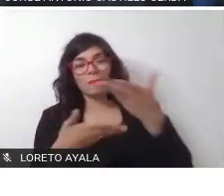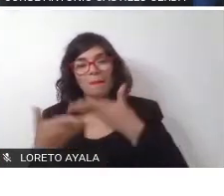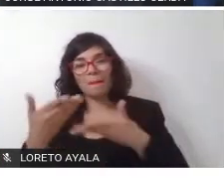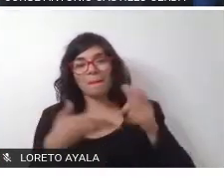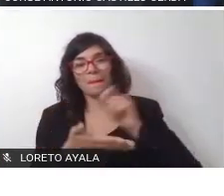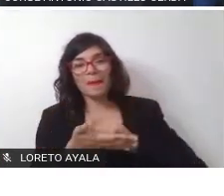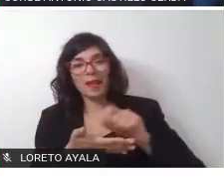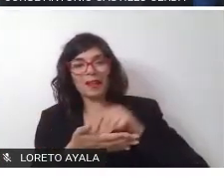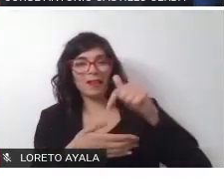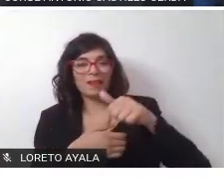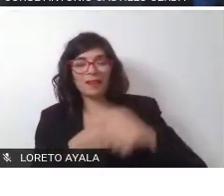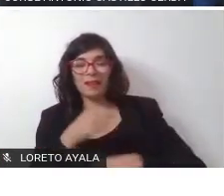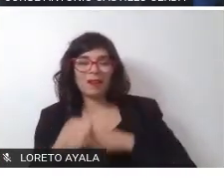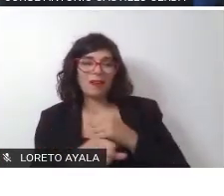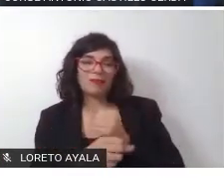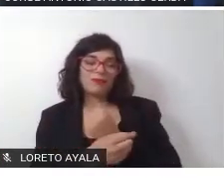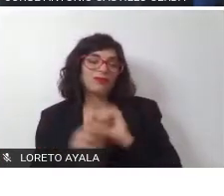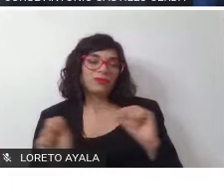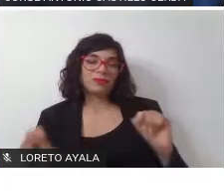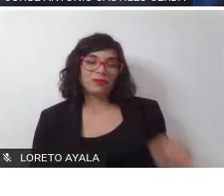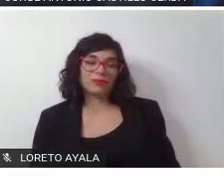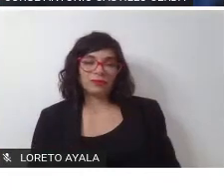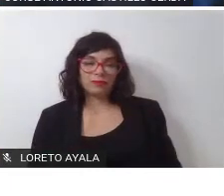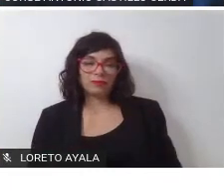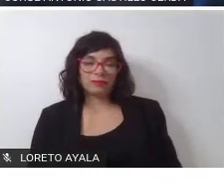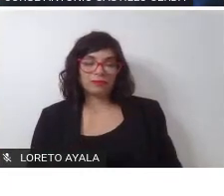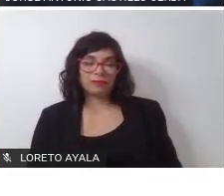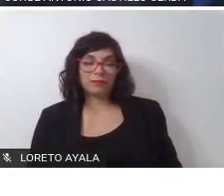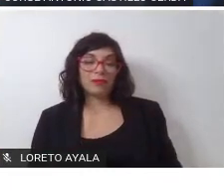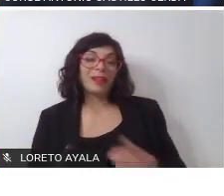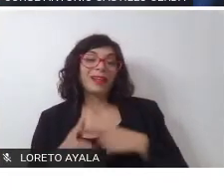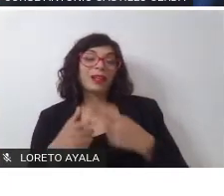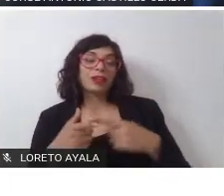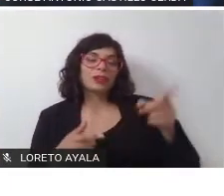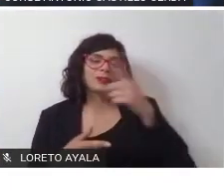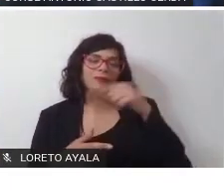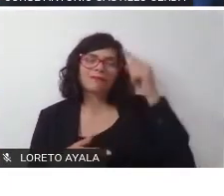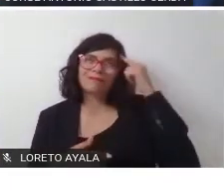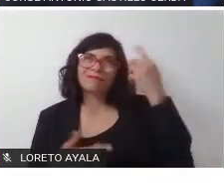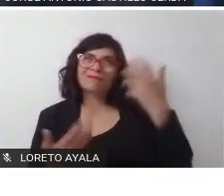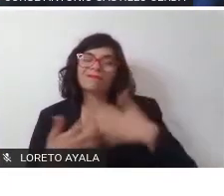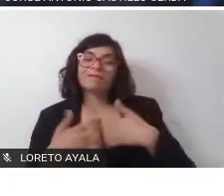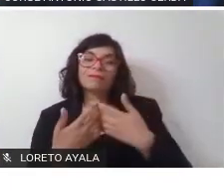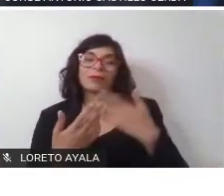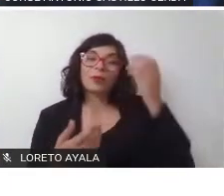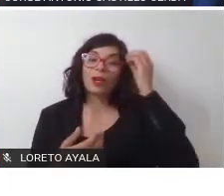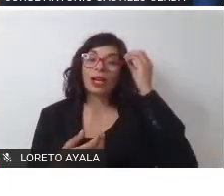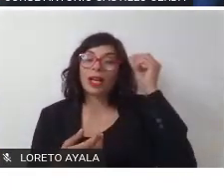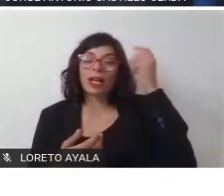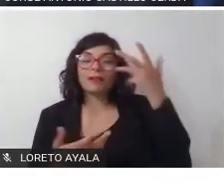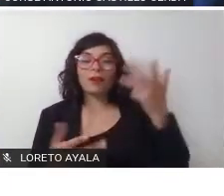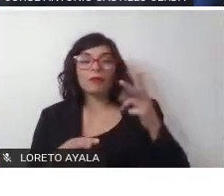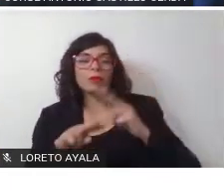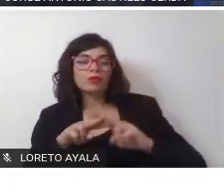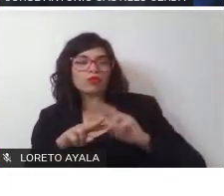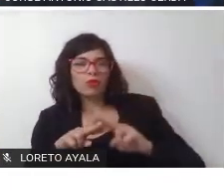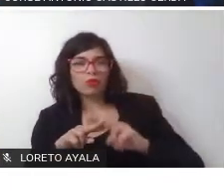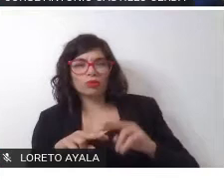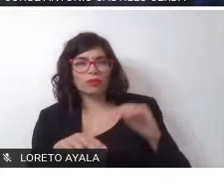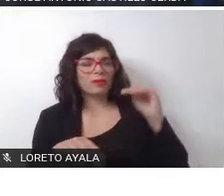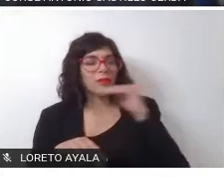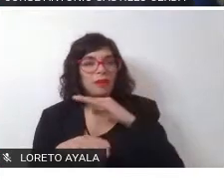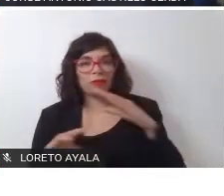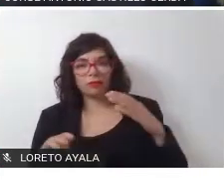clases este año. Por lo tanto, la creatividad acá es tremenda. O sea, las soluciones al tiro,